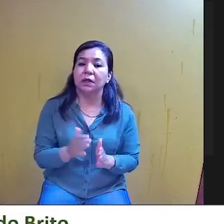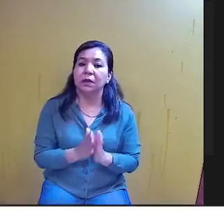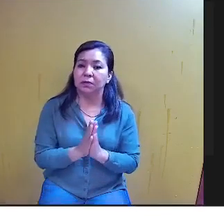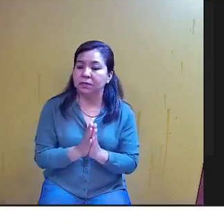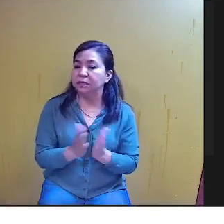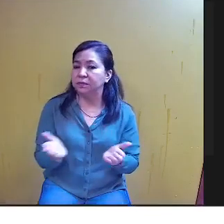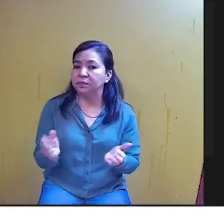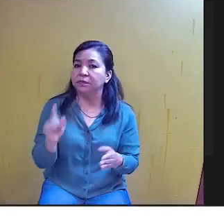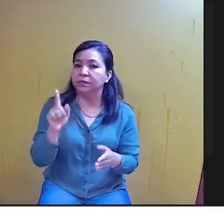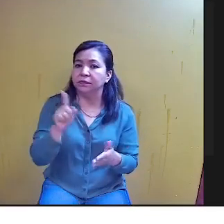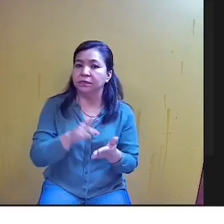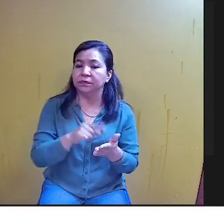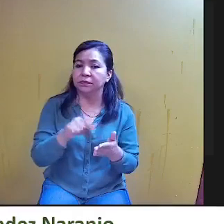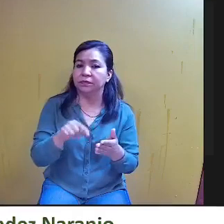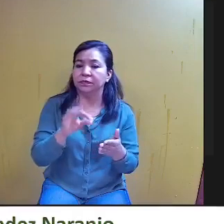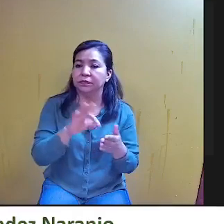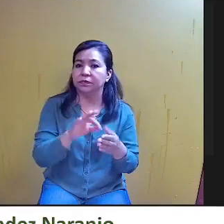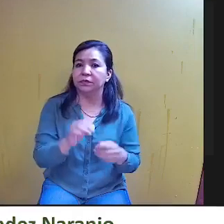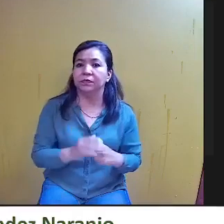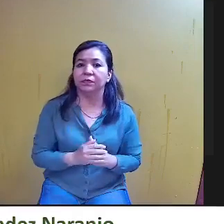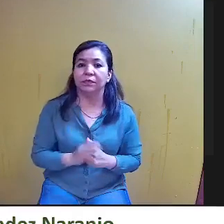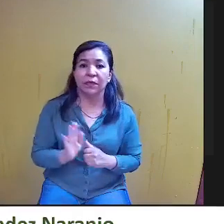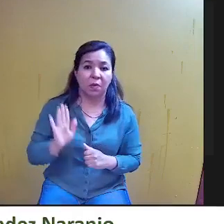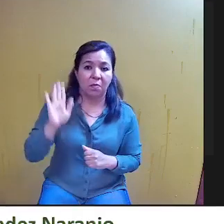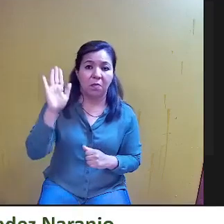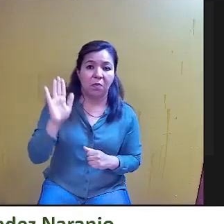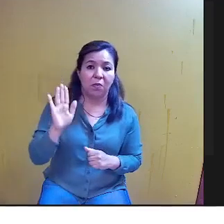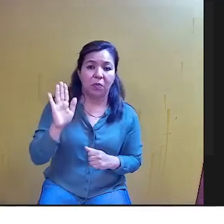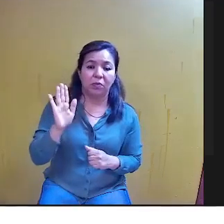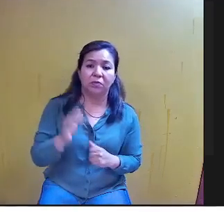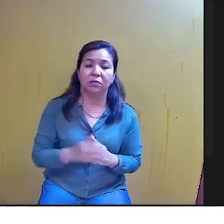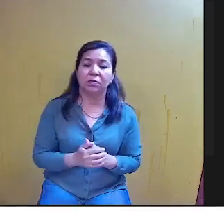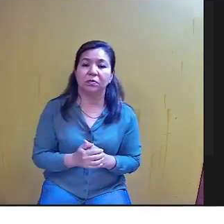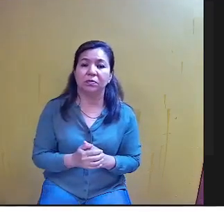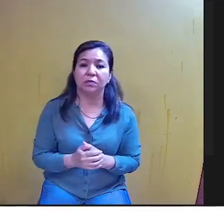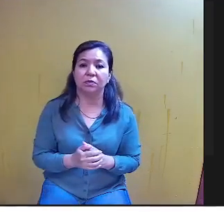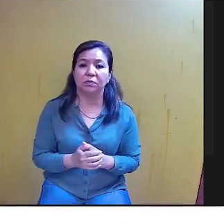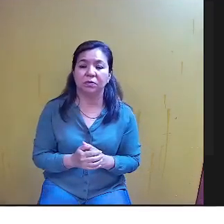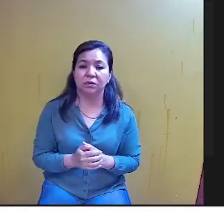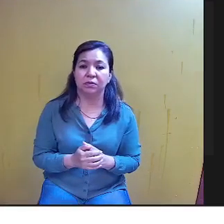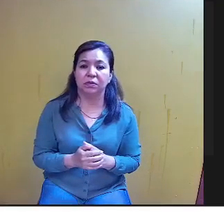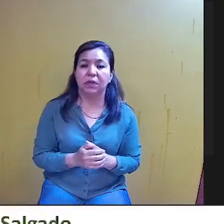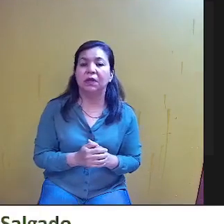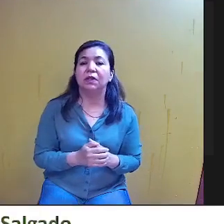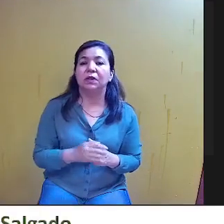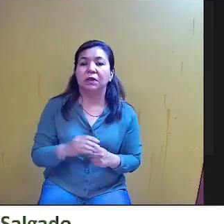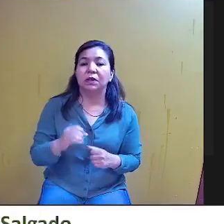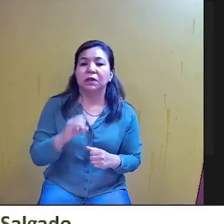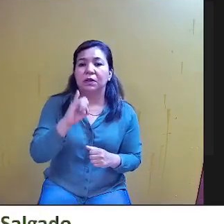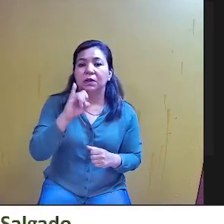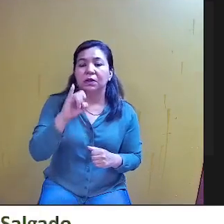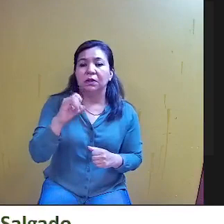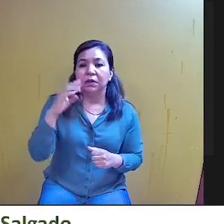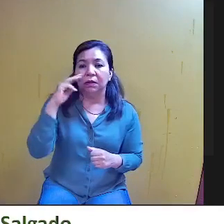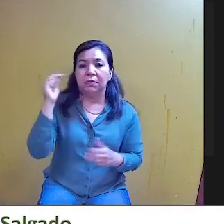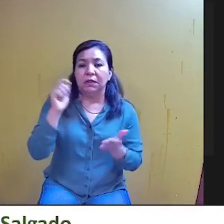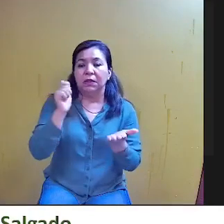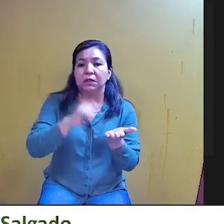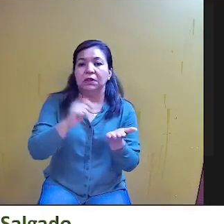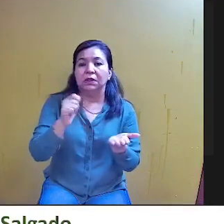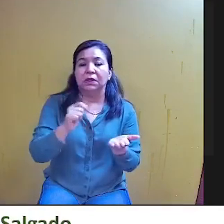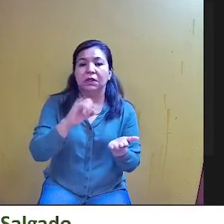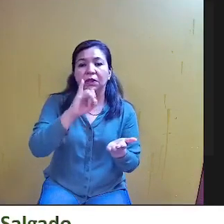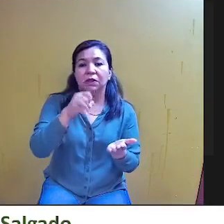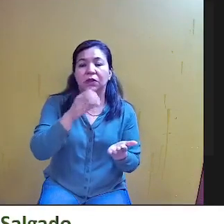votación. Con su autorización, magistrada presidenta, magistrado José Inés Betancur Salgado. Como